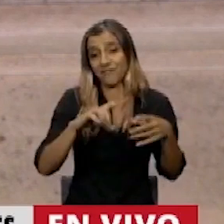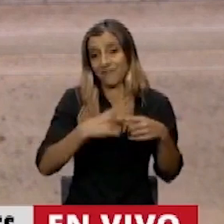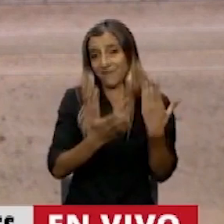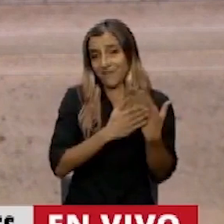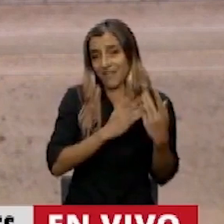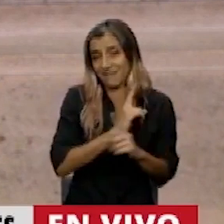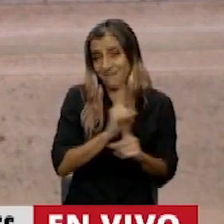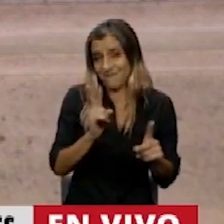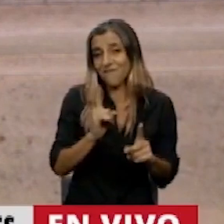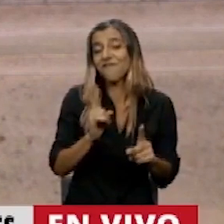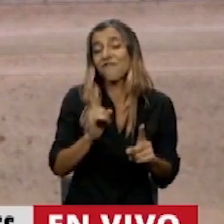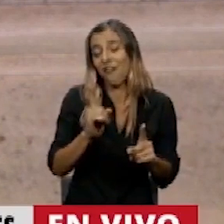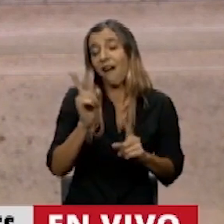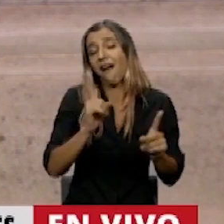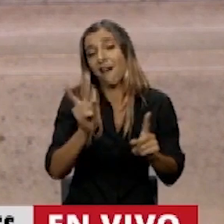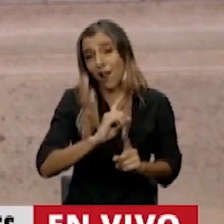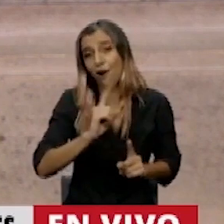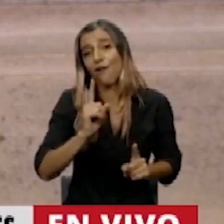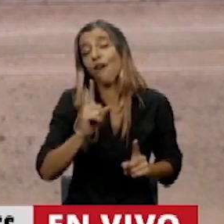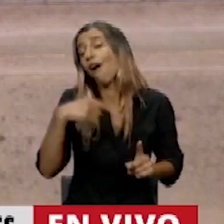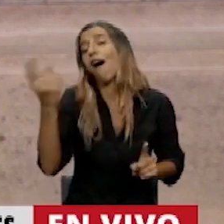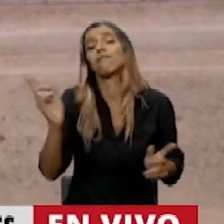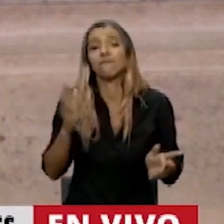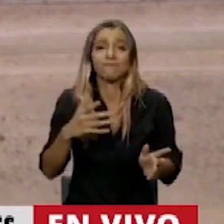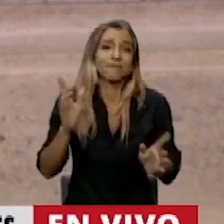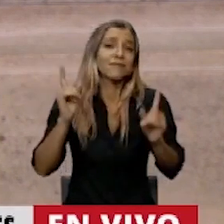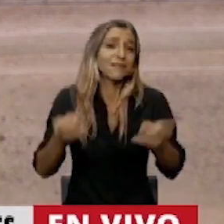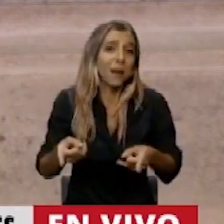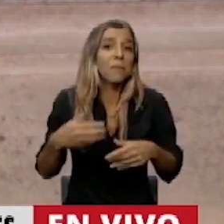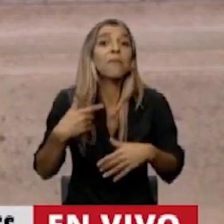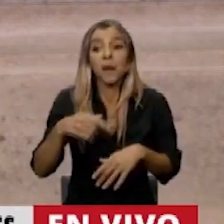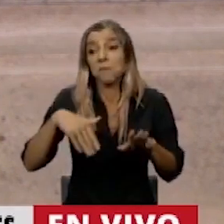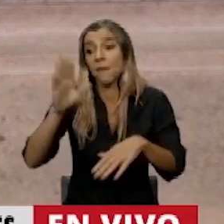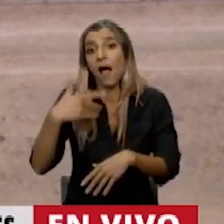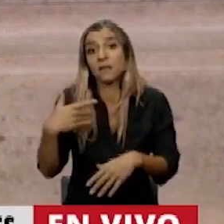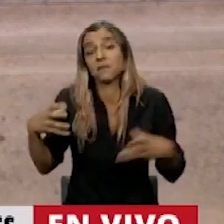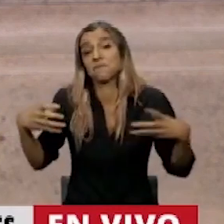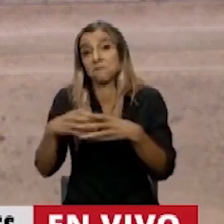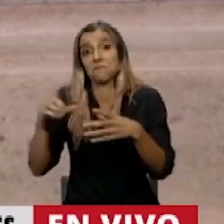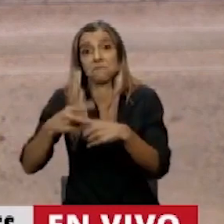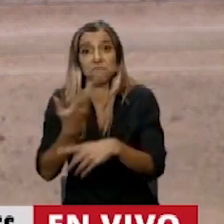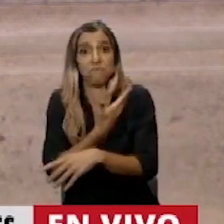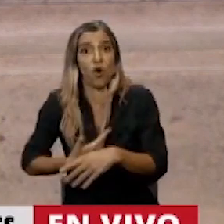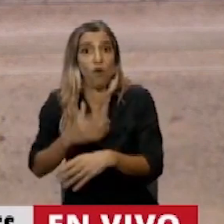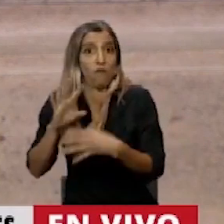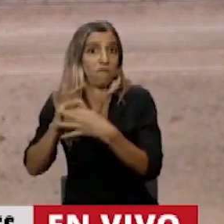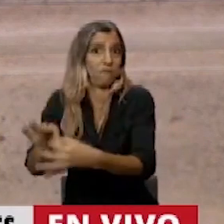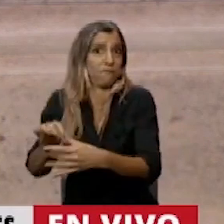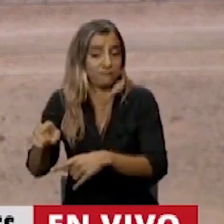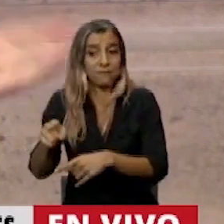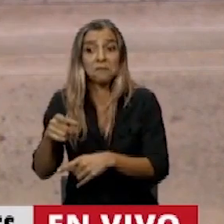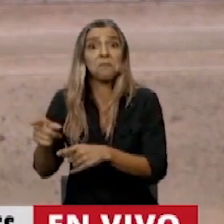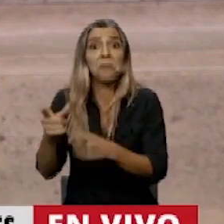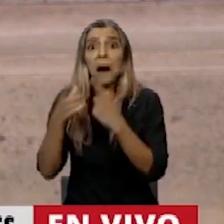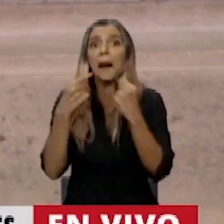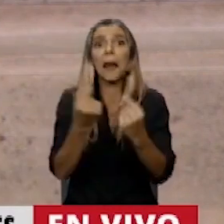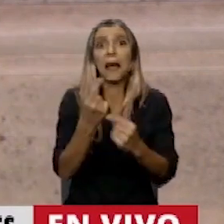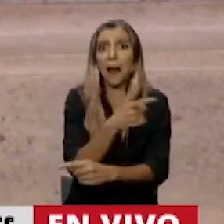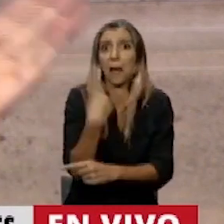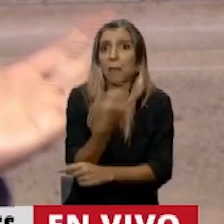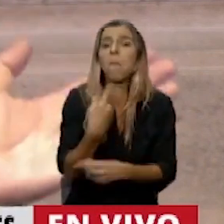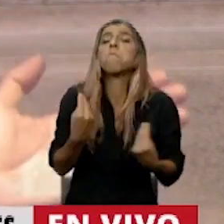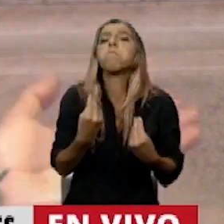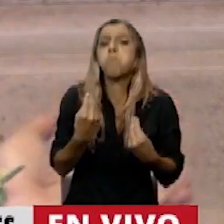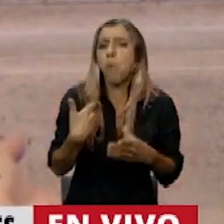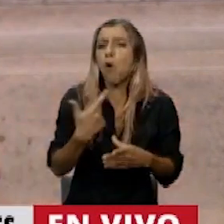es más, los que forman parte de los simpatizantes del oficialismo, nos reclaman a nosotros por qué no somos parte de